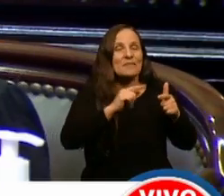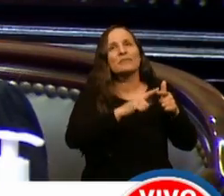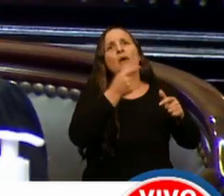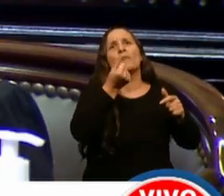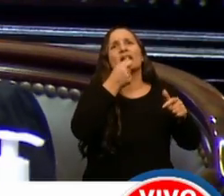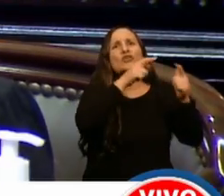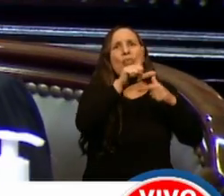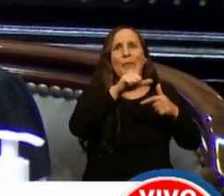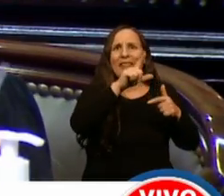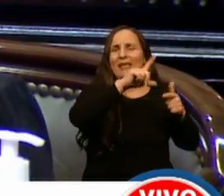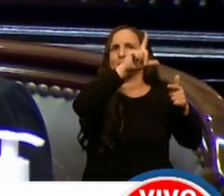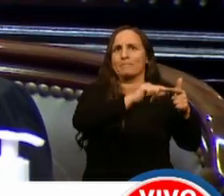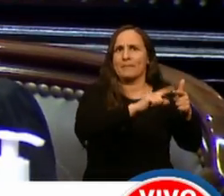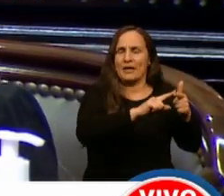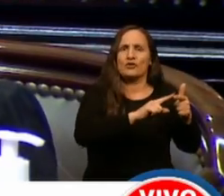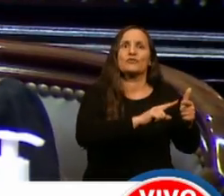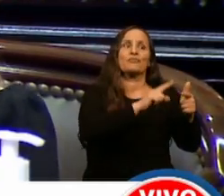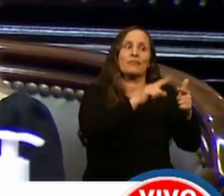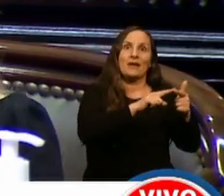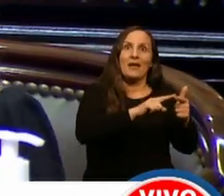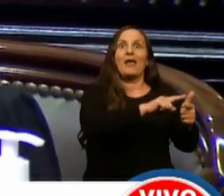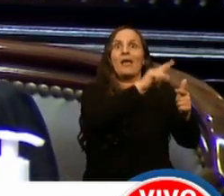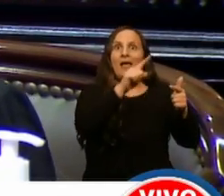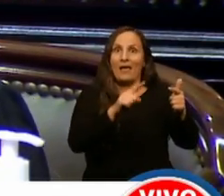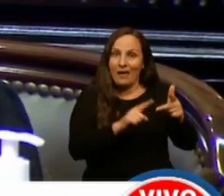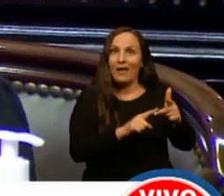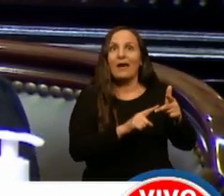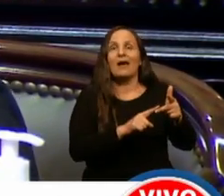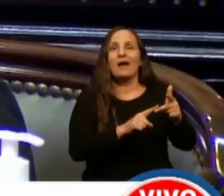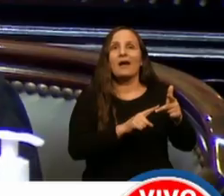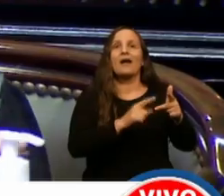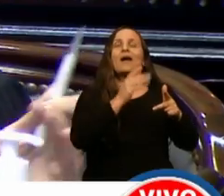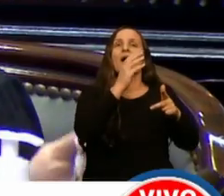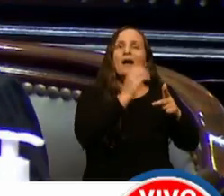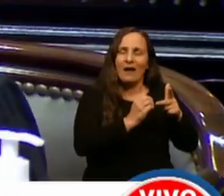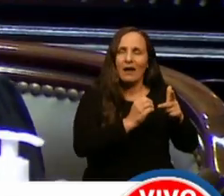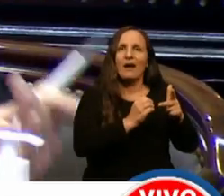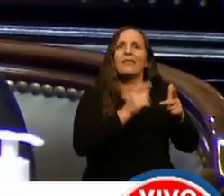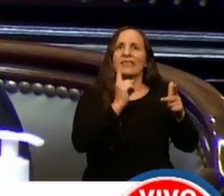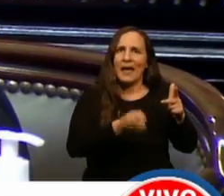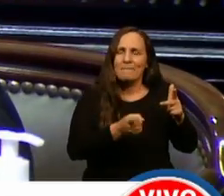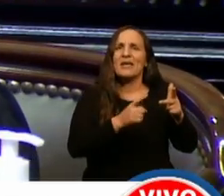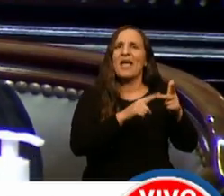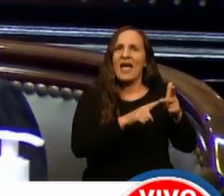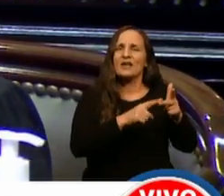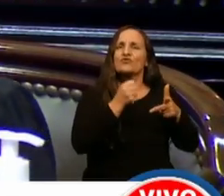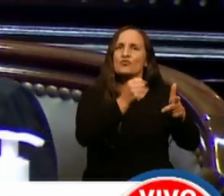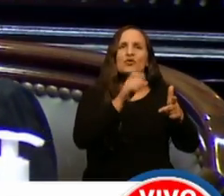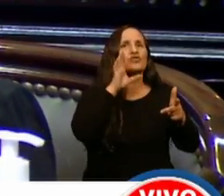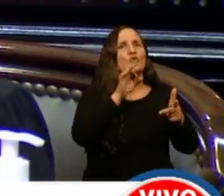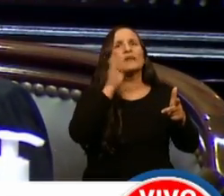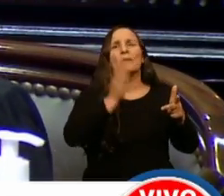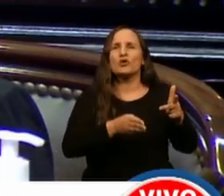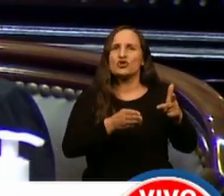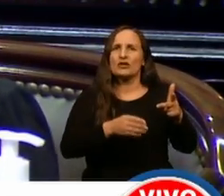distribuidoras de la zona y sobre ese gas dos veces subsidiados se les suma transporte distribución y se subsidia el 50 por